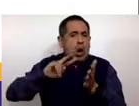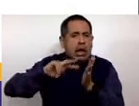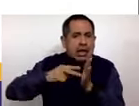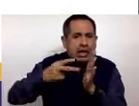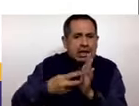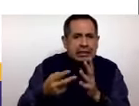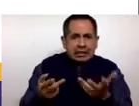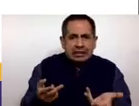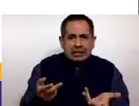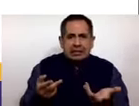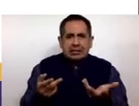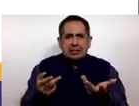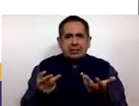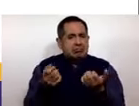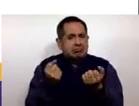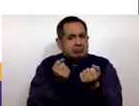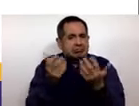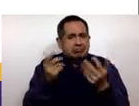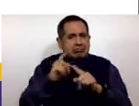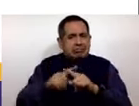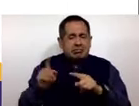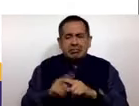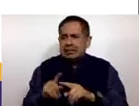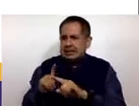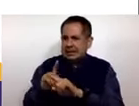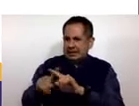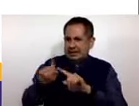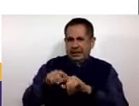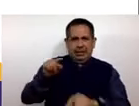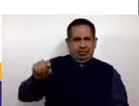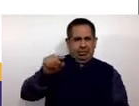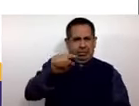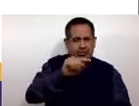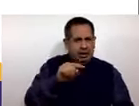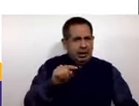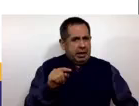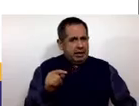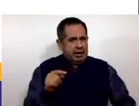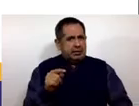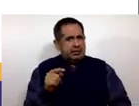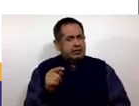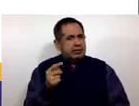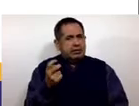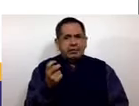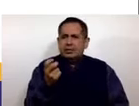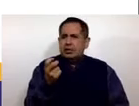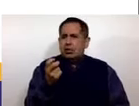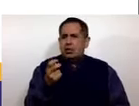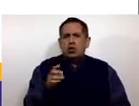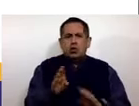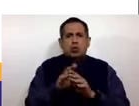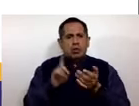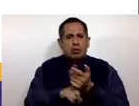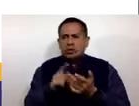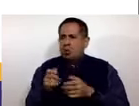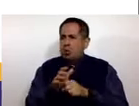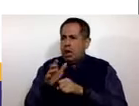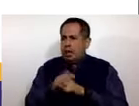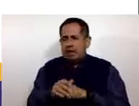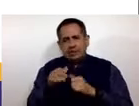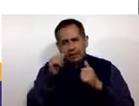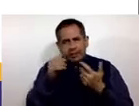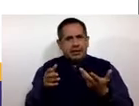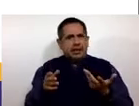ingenieras, desde los diversos cargos, cómo son, qué trato reciben,